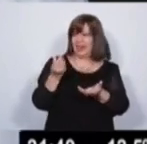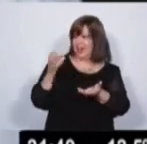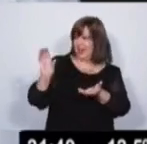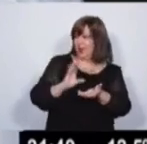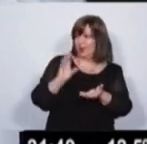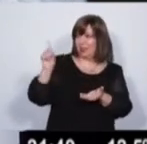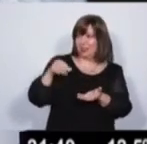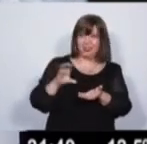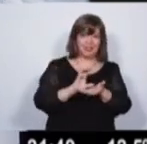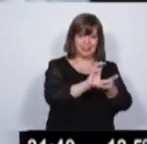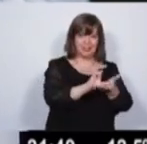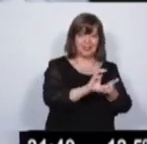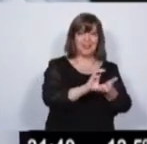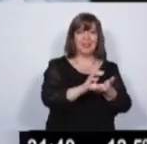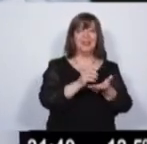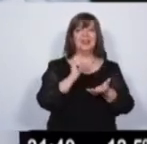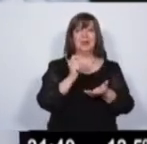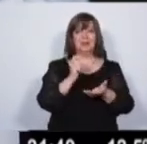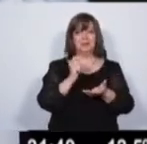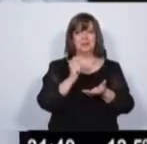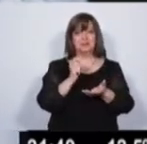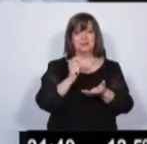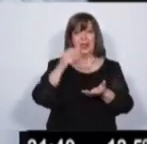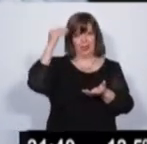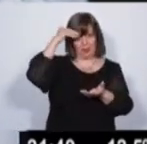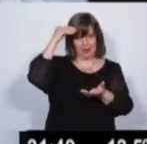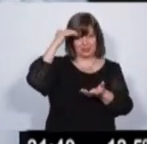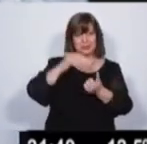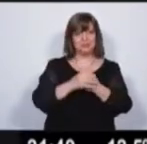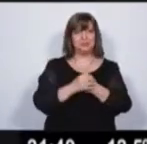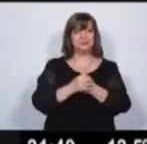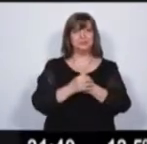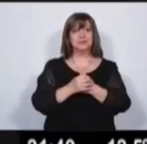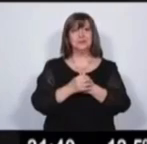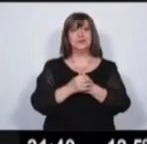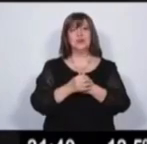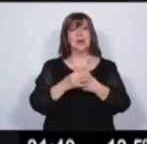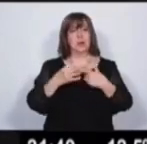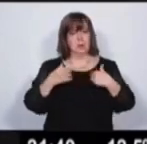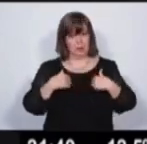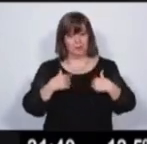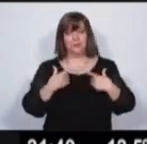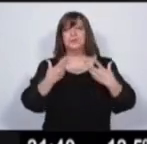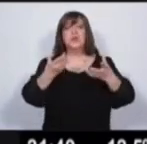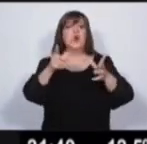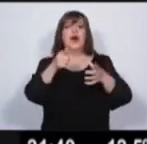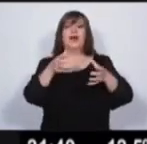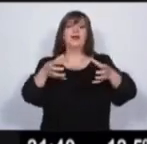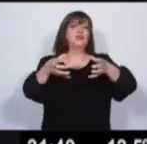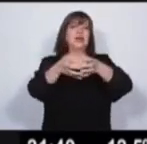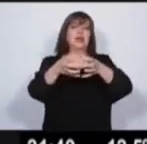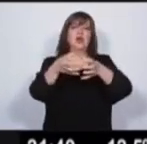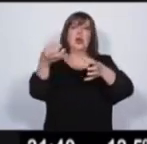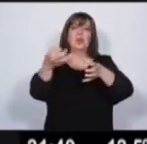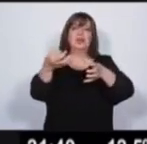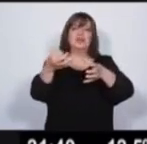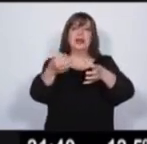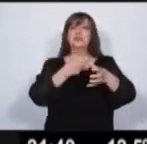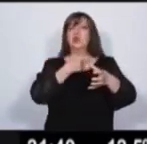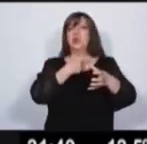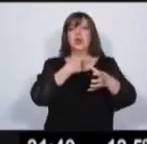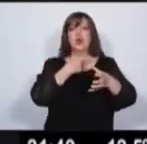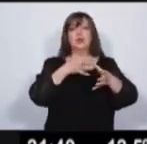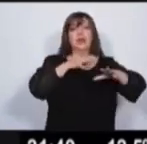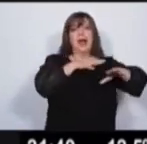en responder según el sorteo estipulado es Omar de marchi bueno no hay un sector en especial hay que dinamizar a